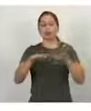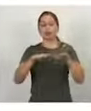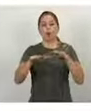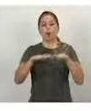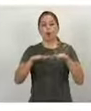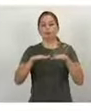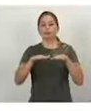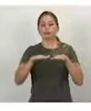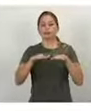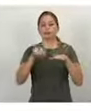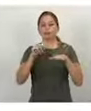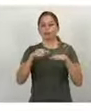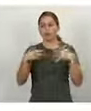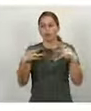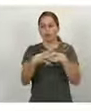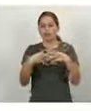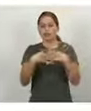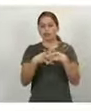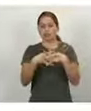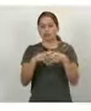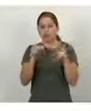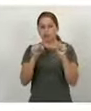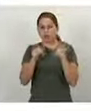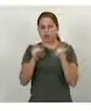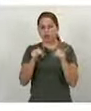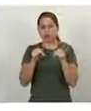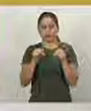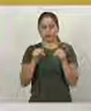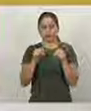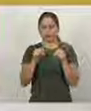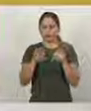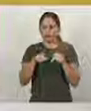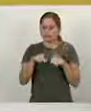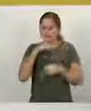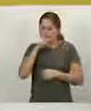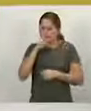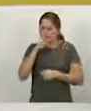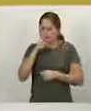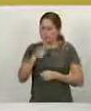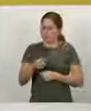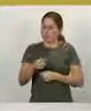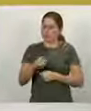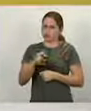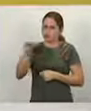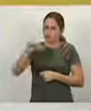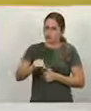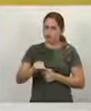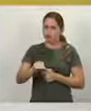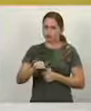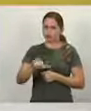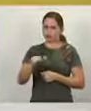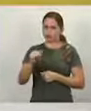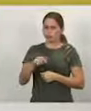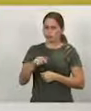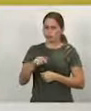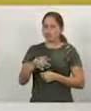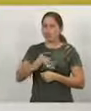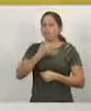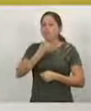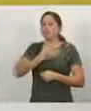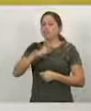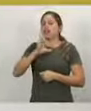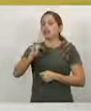movimiento. Con relación a estos horrorosos crímenes, Fidel Castro